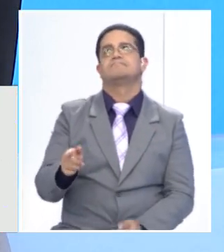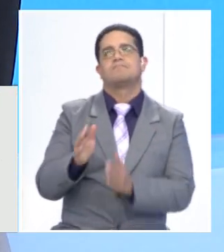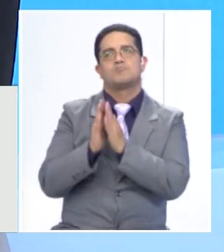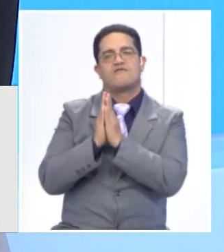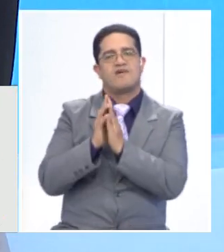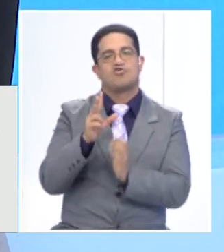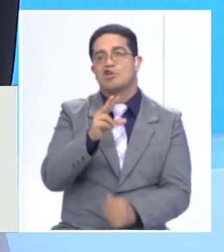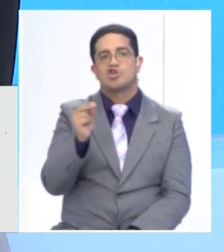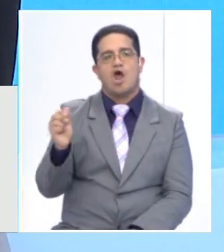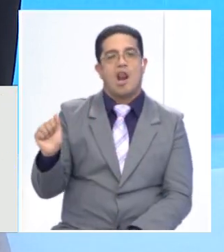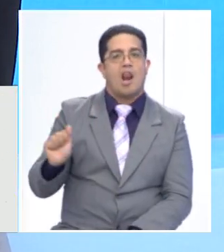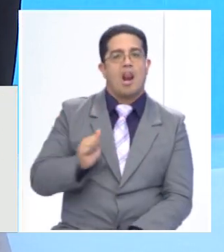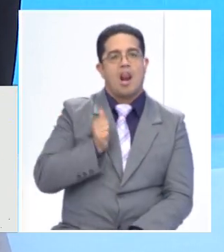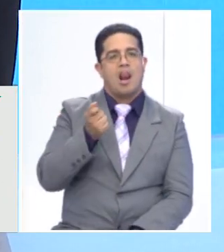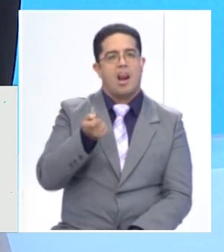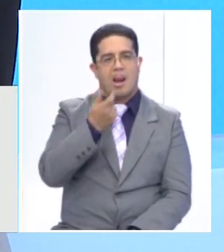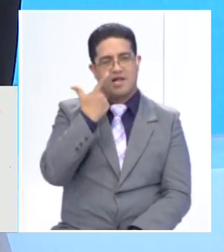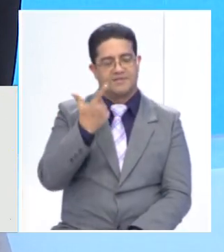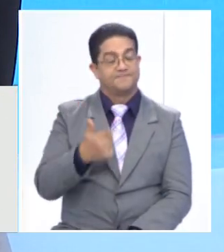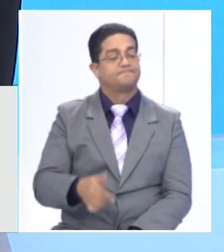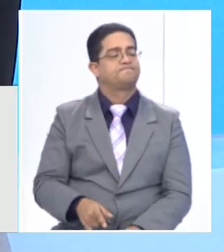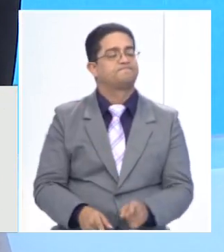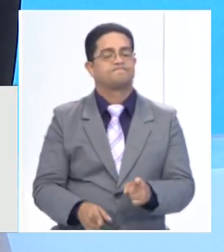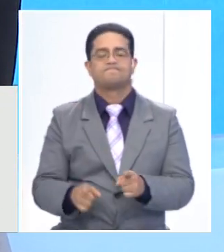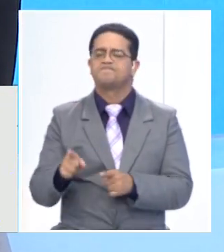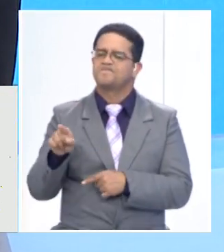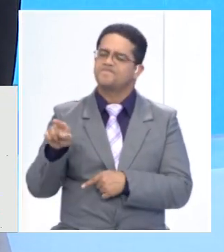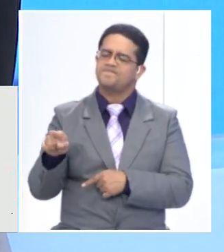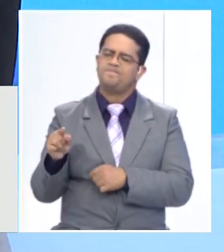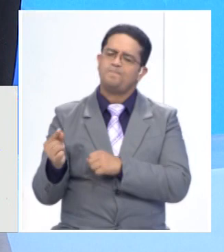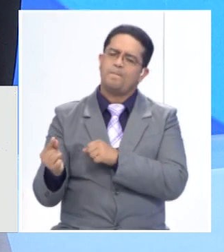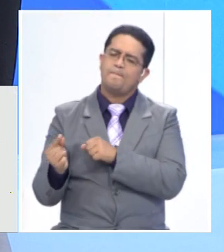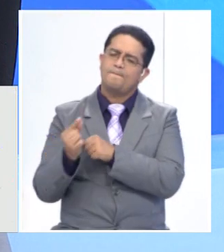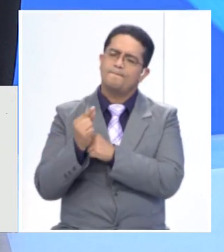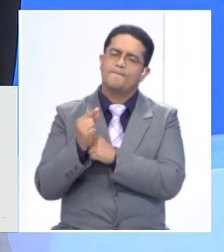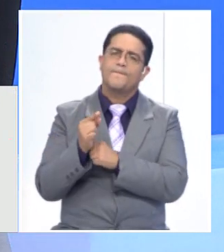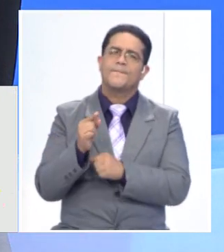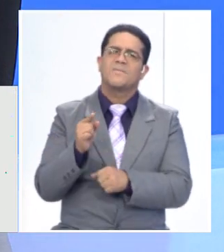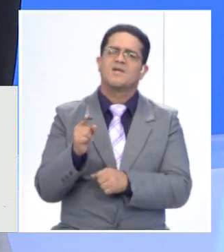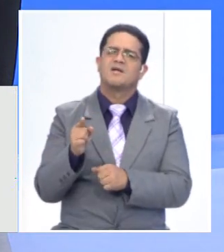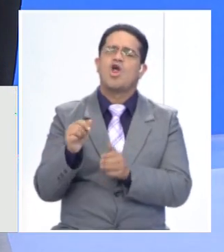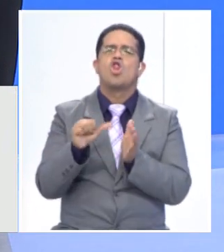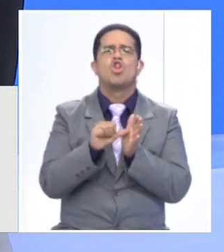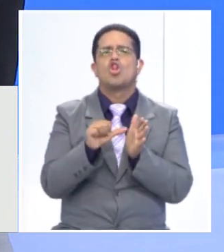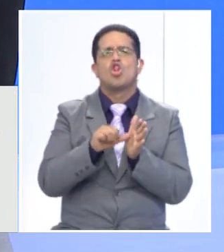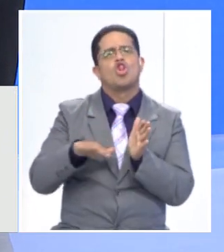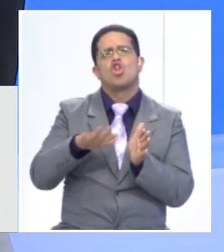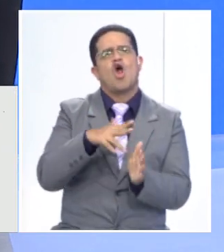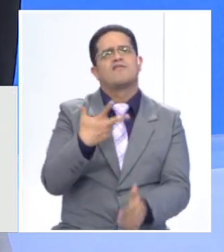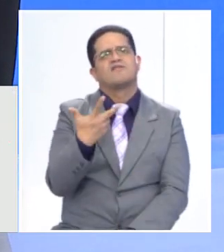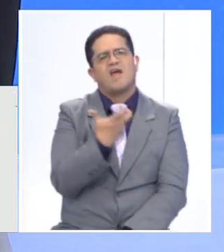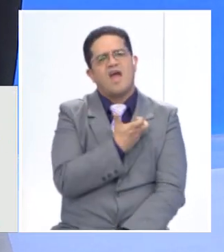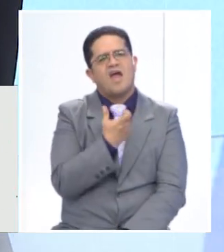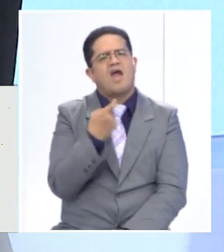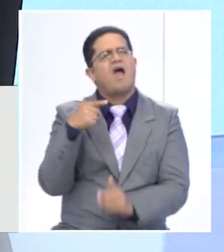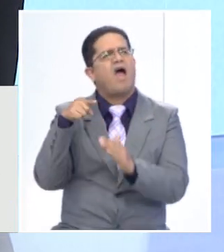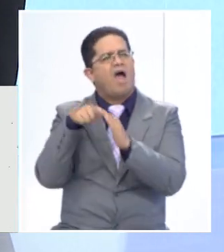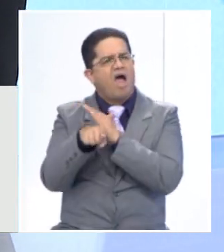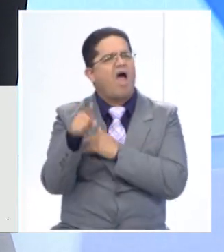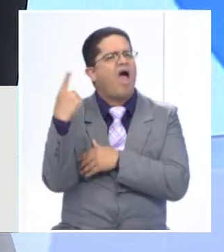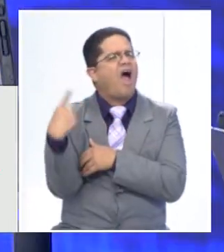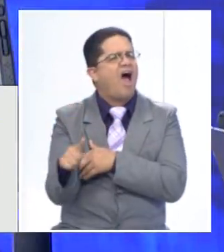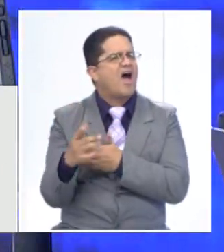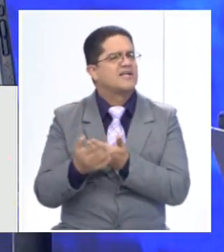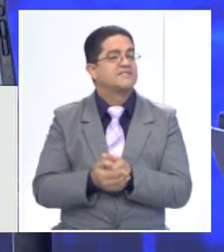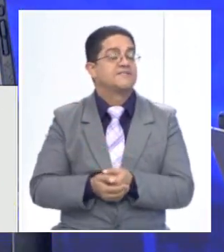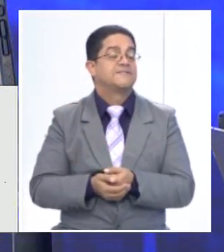automedicación. Exactamente. Funciona por acá, dice Doris entonces, que dónde está la vacunación, dónde se consigue para adultos.